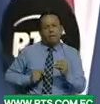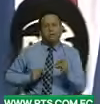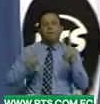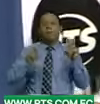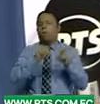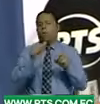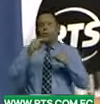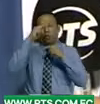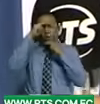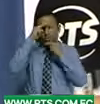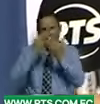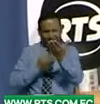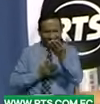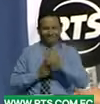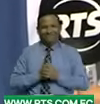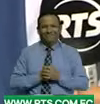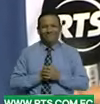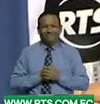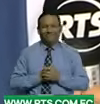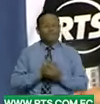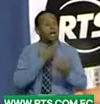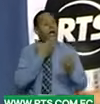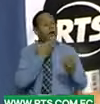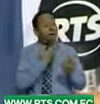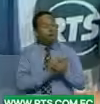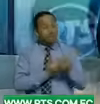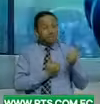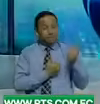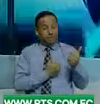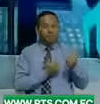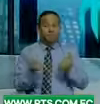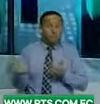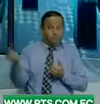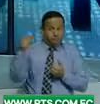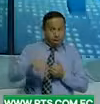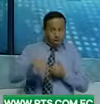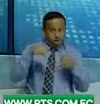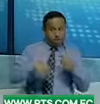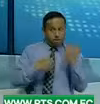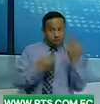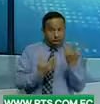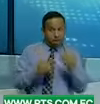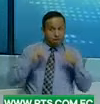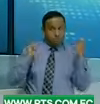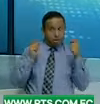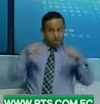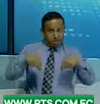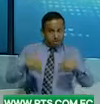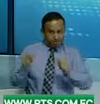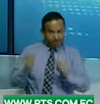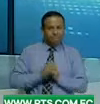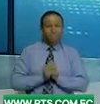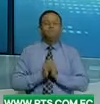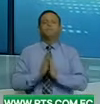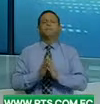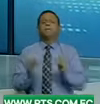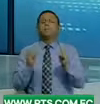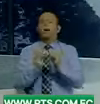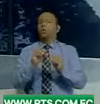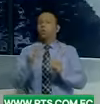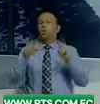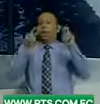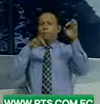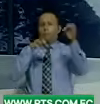cuanto a otras noticias. Adelante, Ana. Claro que sí, mi querido Charlie. Ya venga al canal, lo esperamos acá también para esta celebración. Vamos con otros